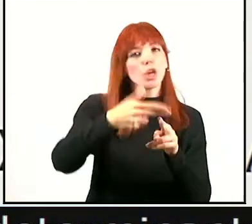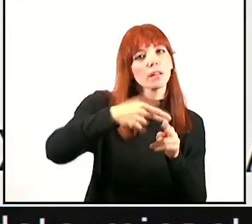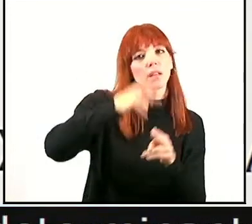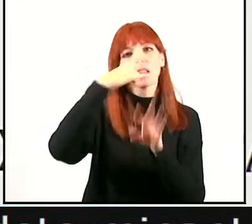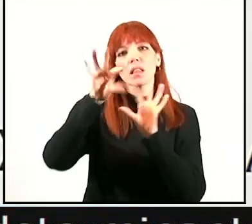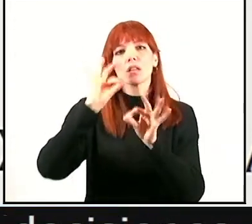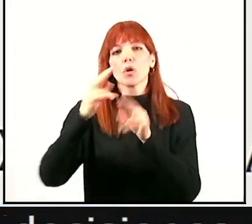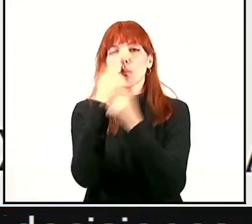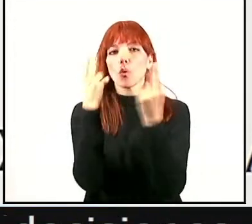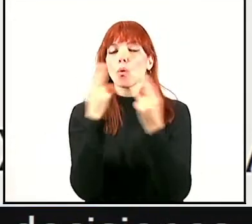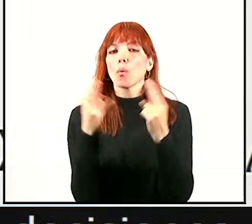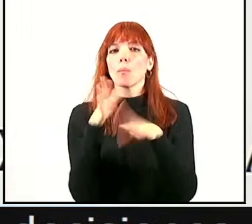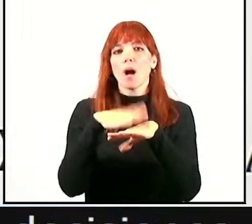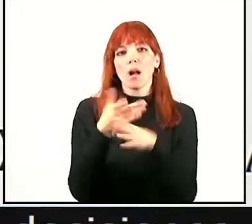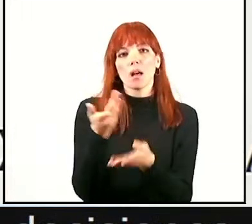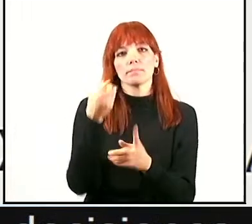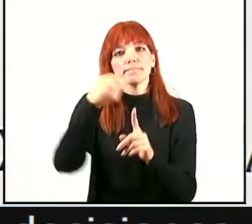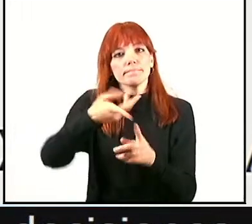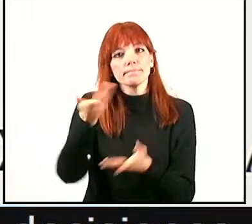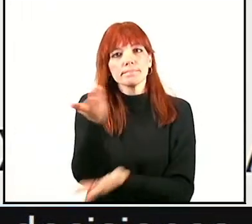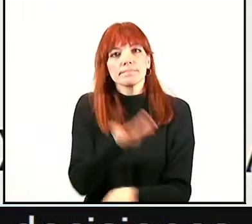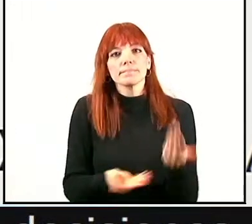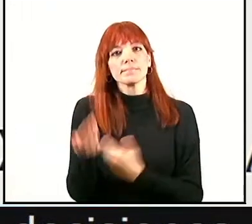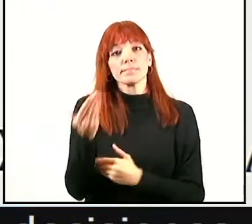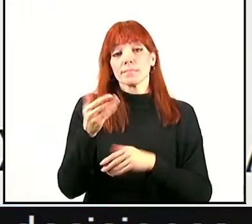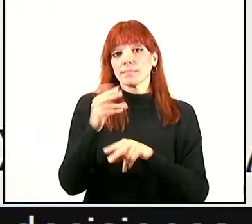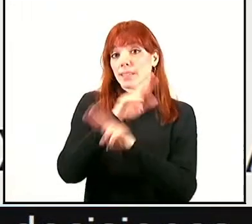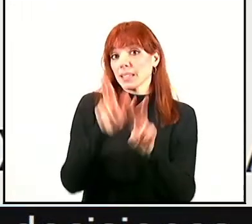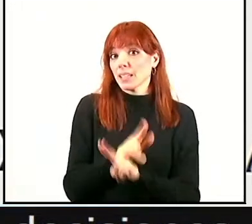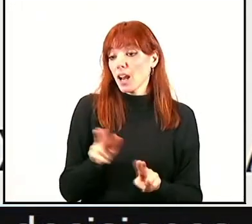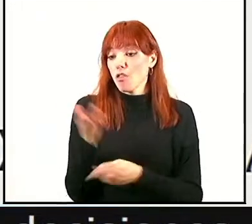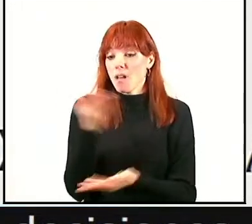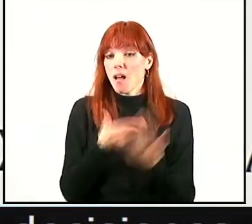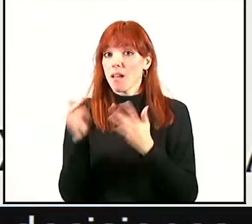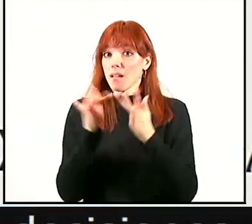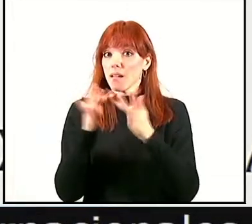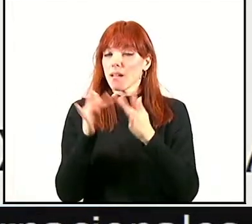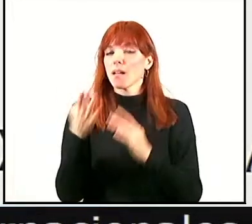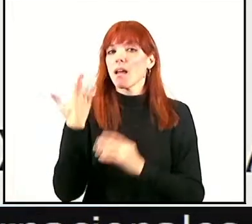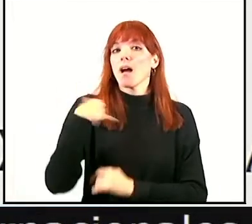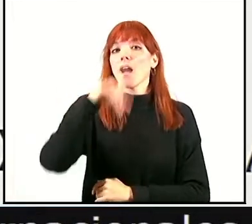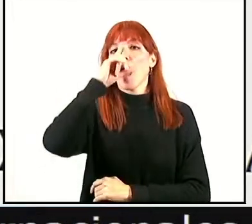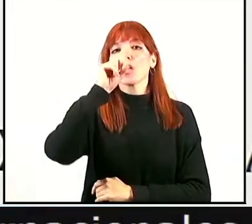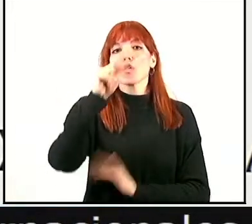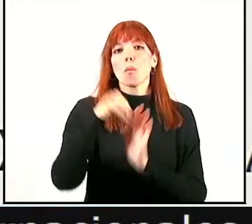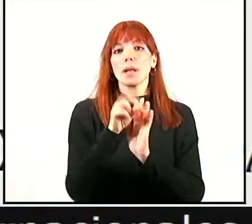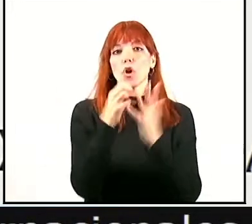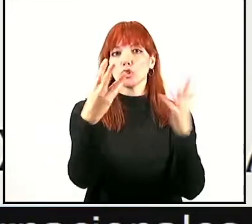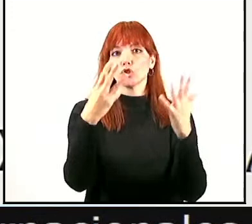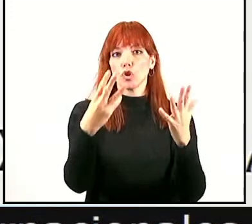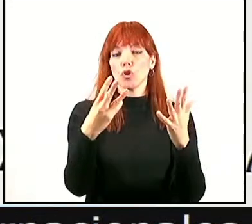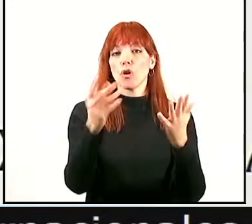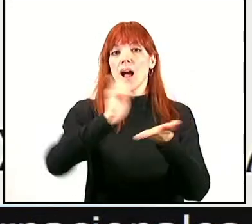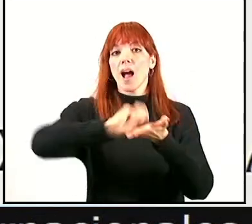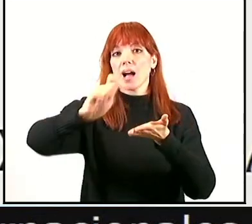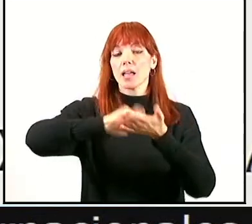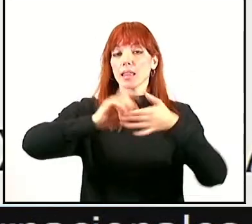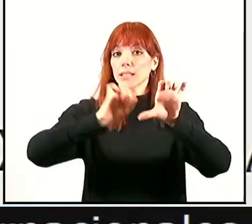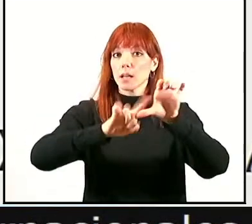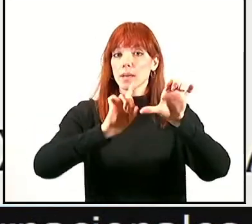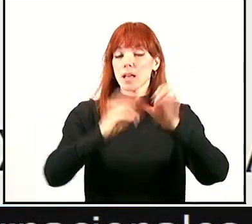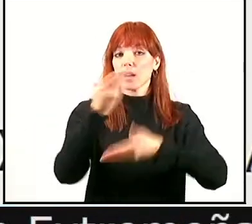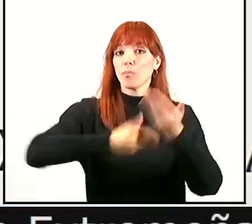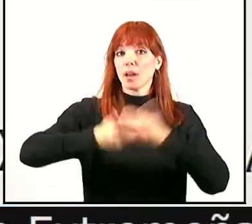públicas para cooperar con los desafíos internacionales fue en el año 2008 la creación de la Agencia Extremeña